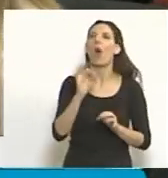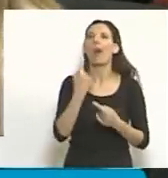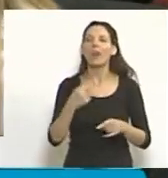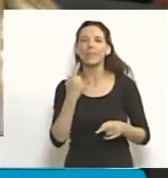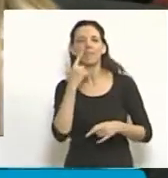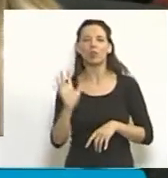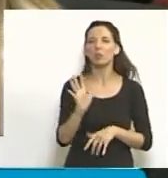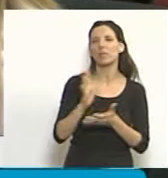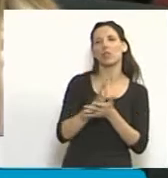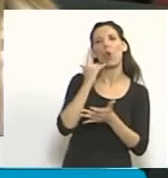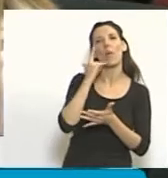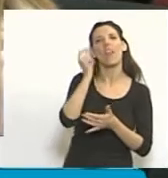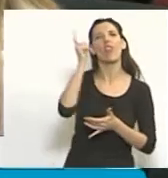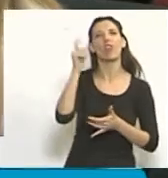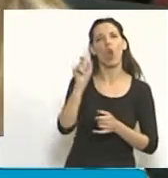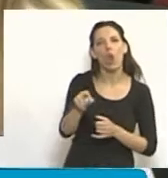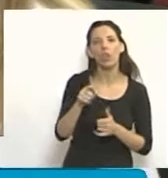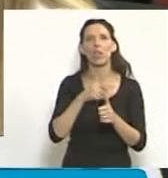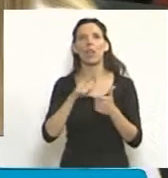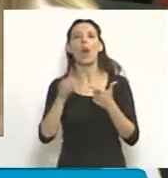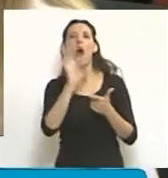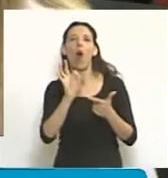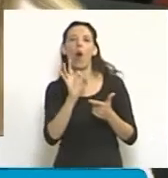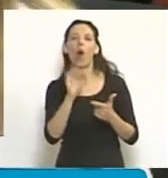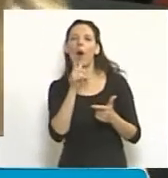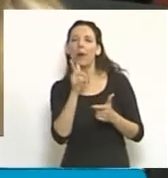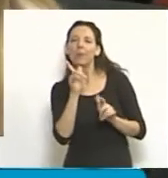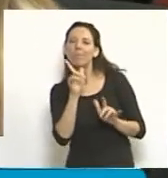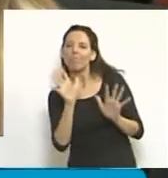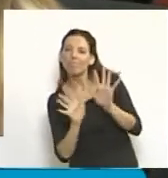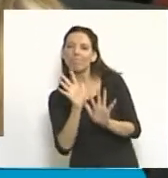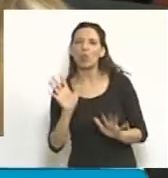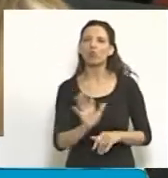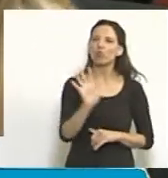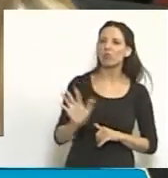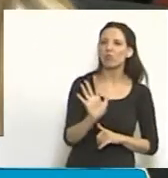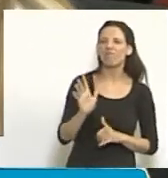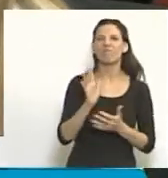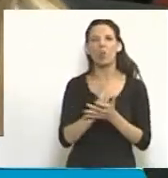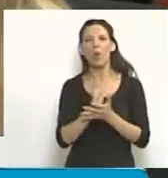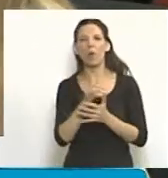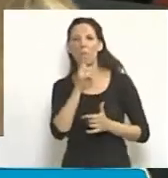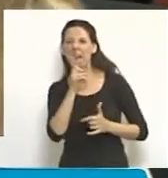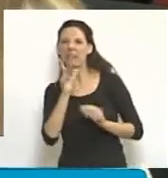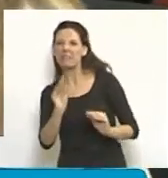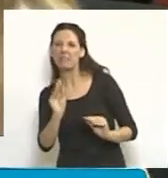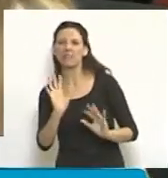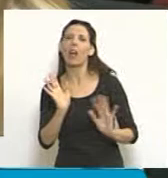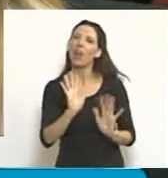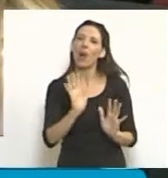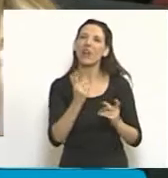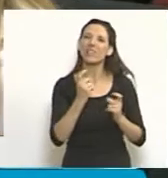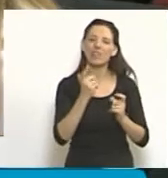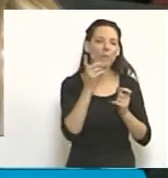ideológicos o la posibilidad de maniobras que pongan justamente en duda la transparencia que deberían tener